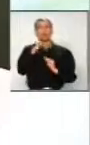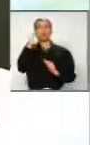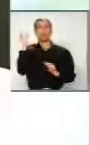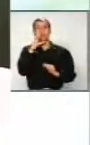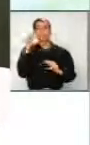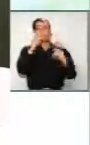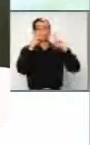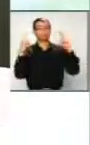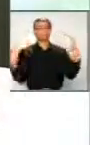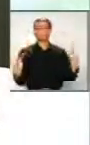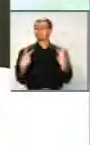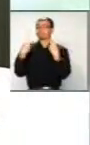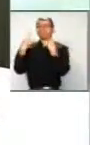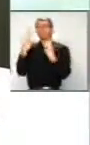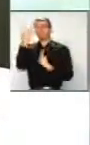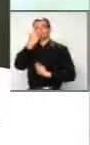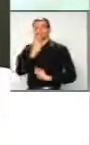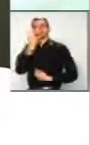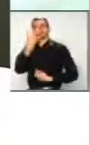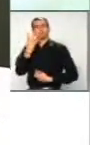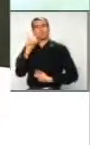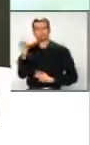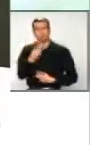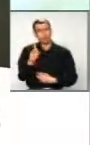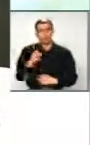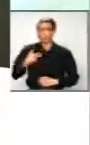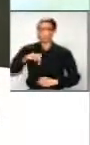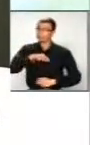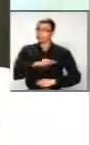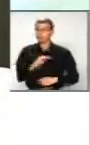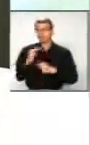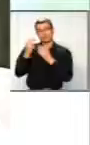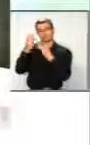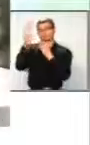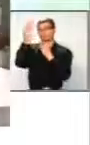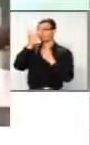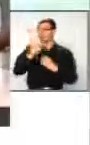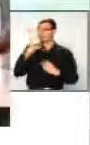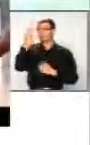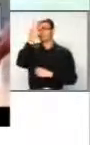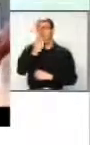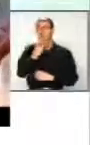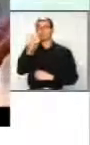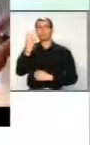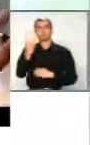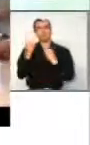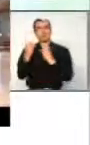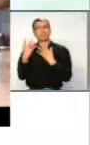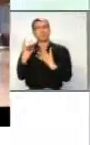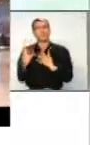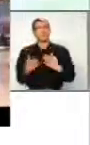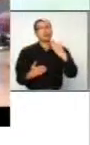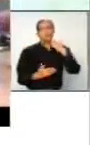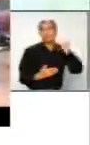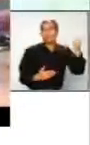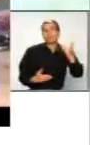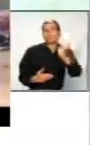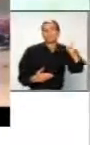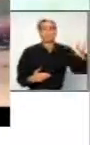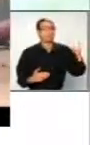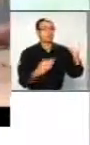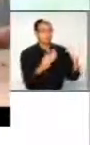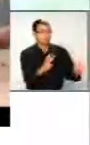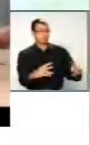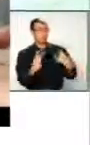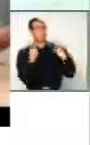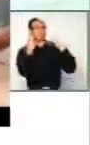vean lindas. Nosotras nos arreglamos para que las otras mujeres nos vean arregladas. Hay un asunto de